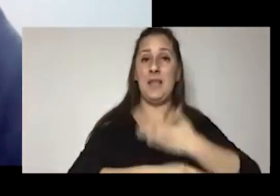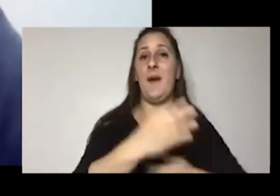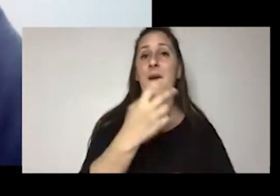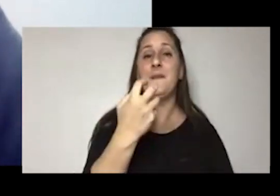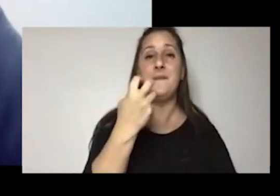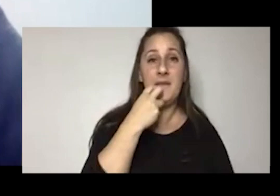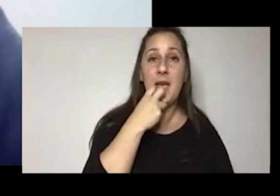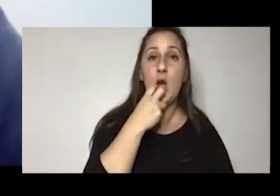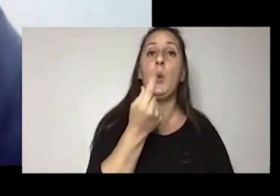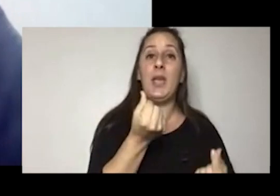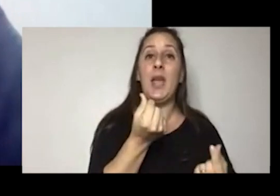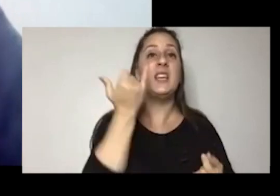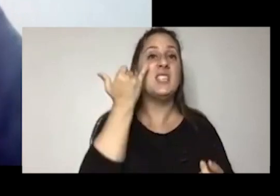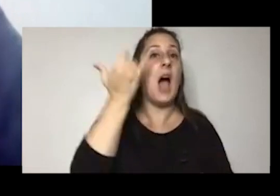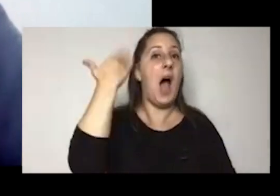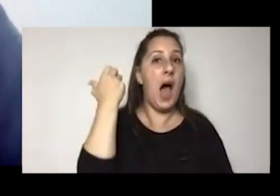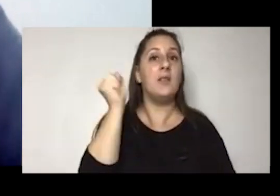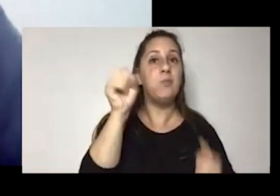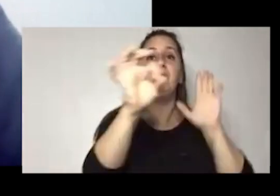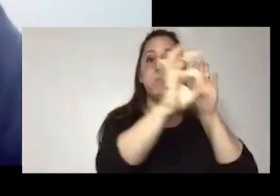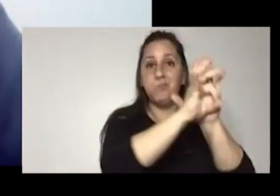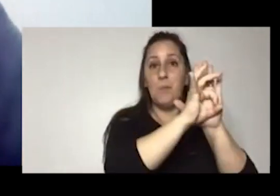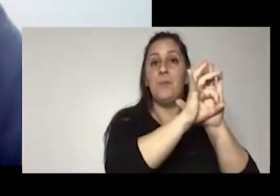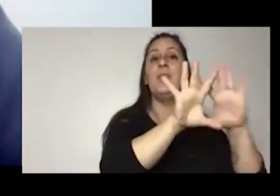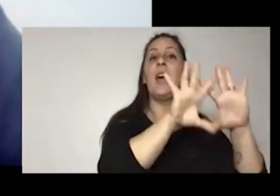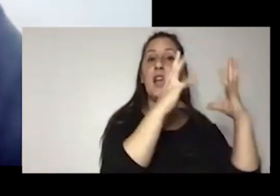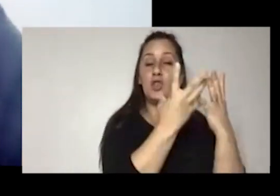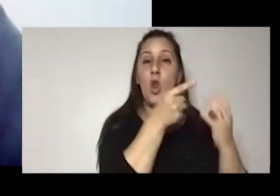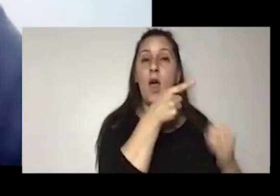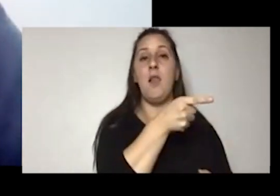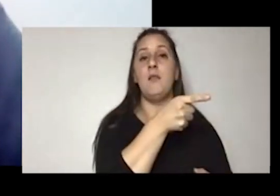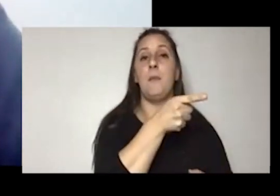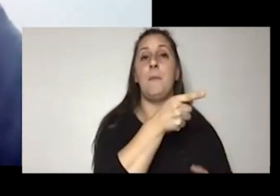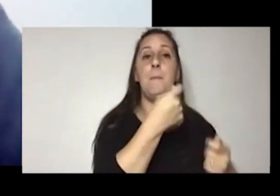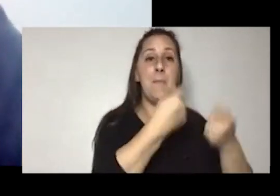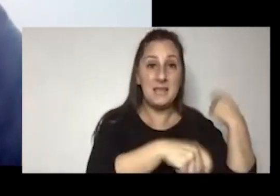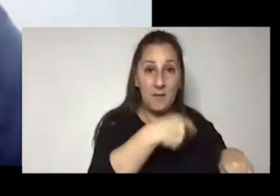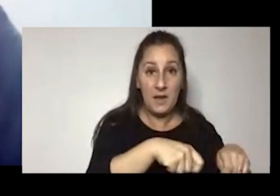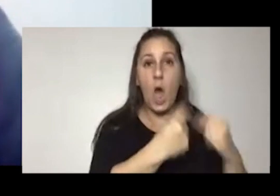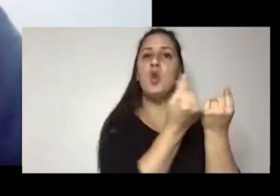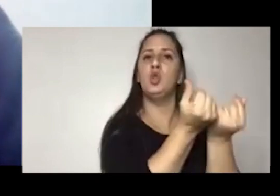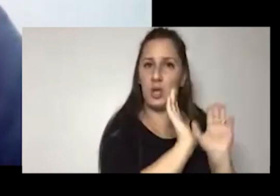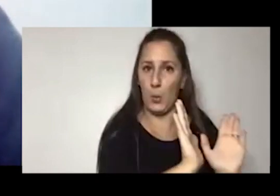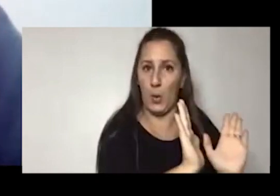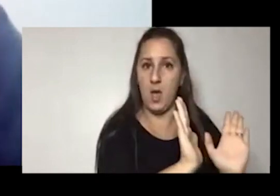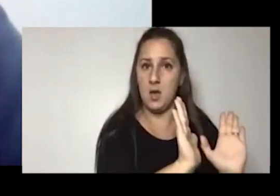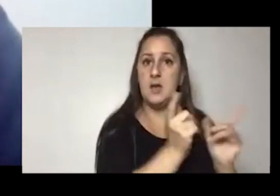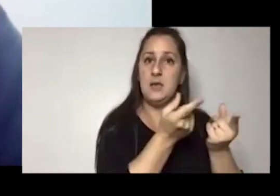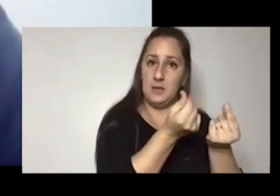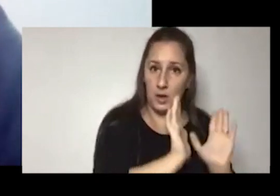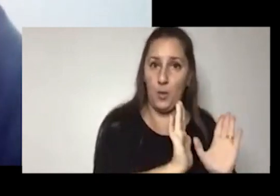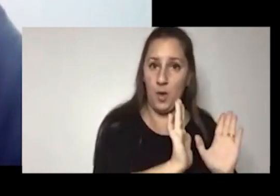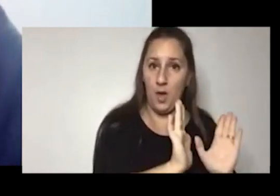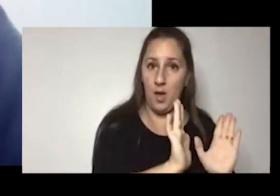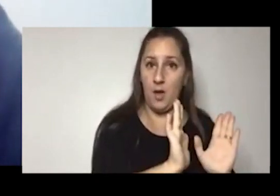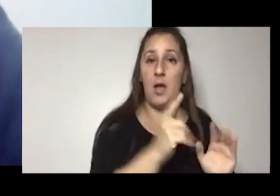símbolo internacional de acceso en plastificado, todavía tiene vigencia, ¿sí? Así que estamos viendo si podemos